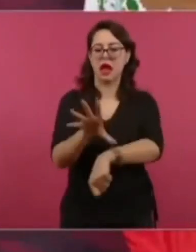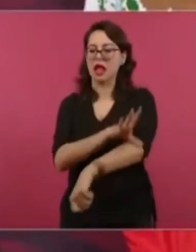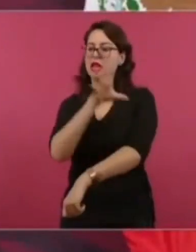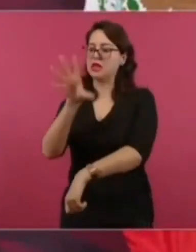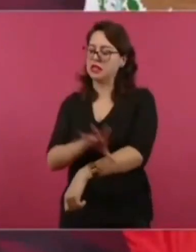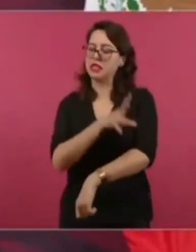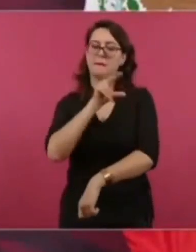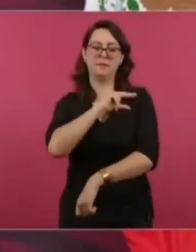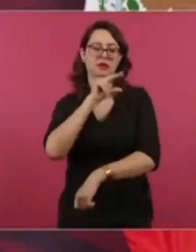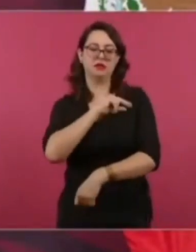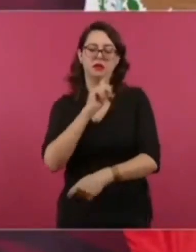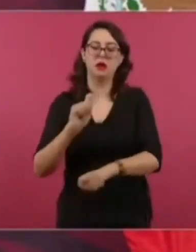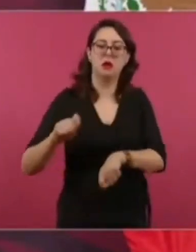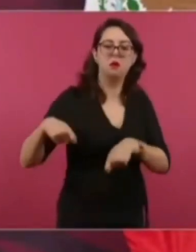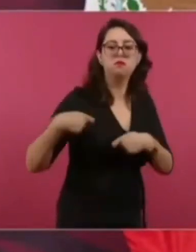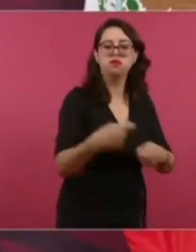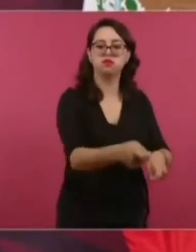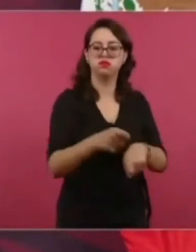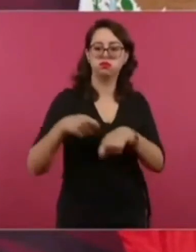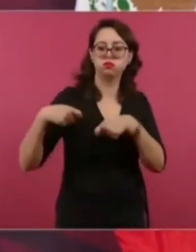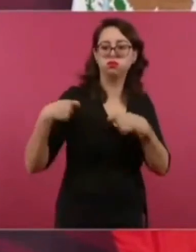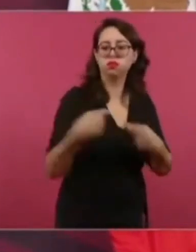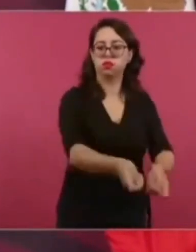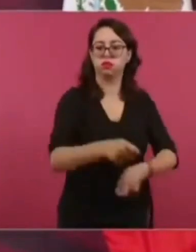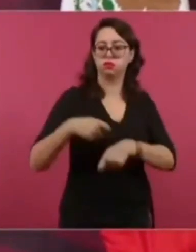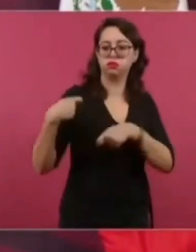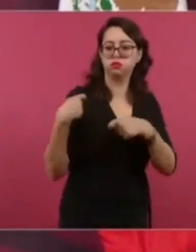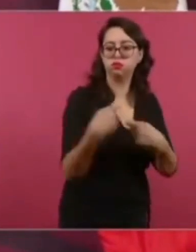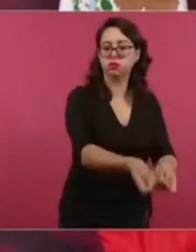eléctrica. Ustedes